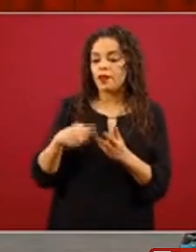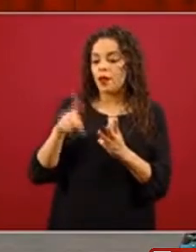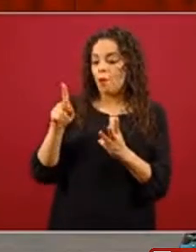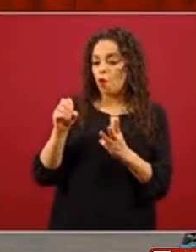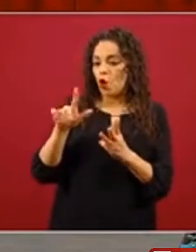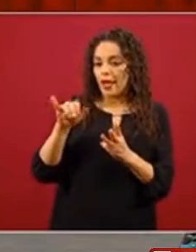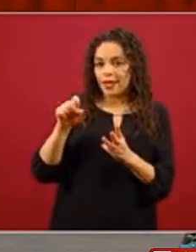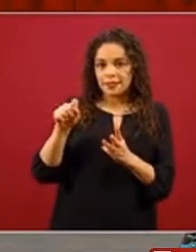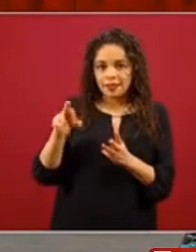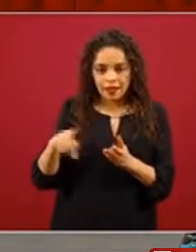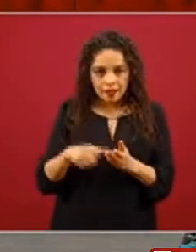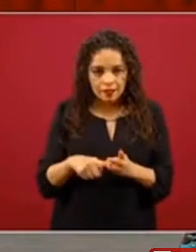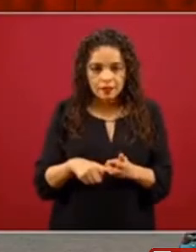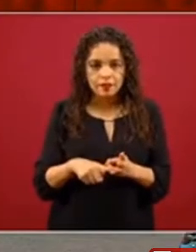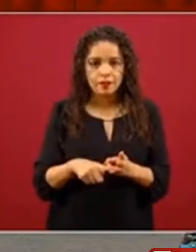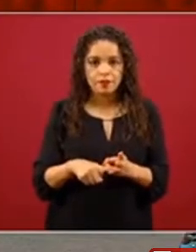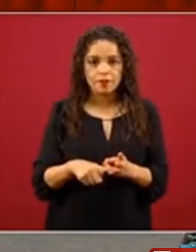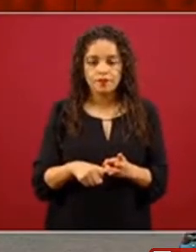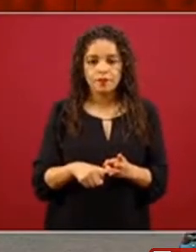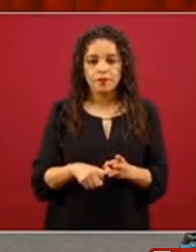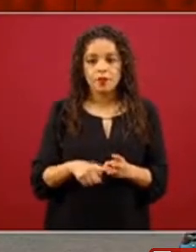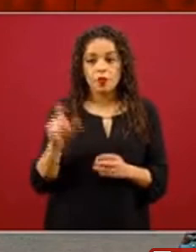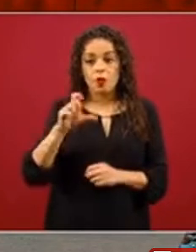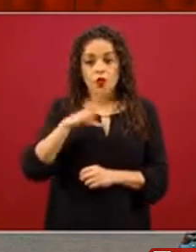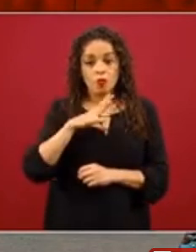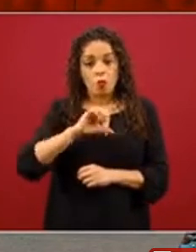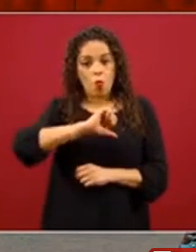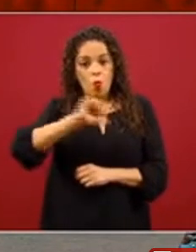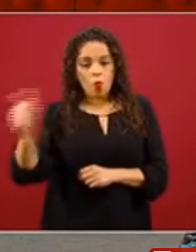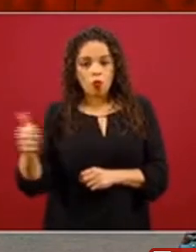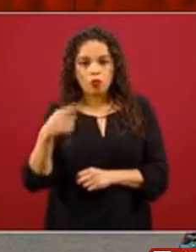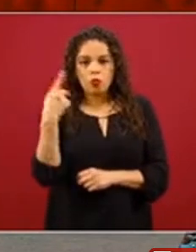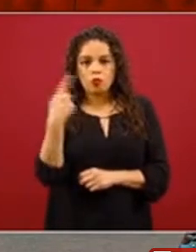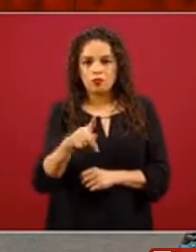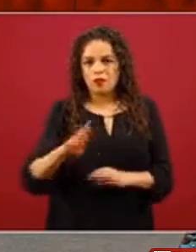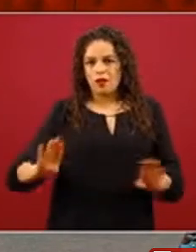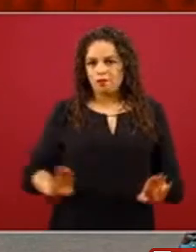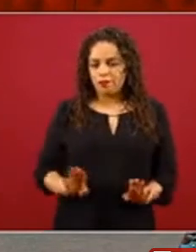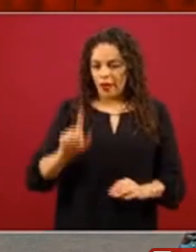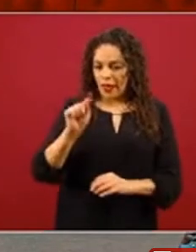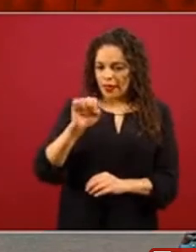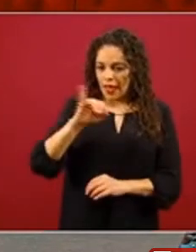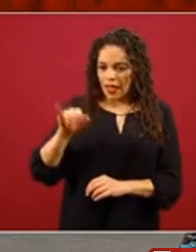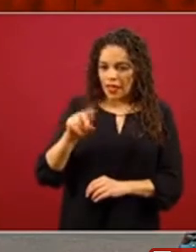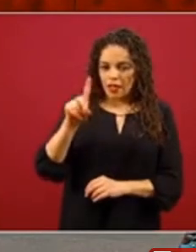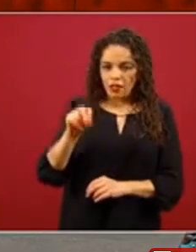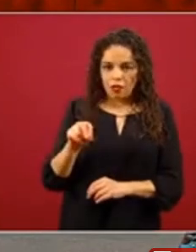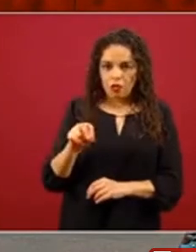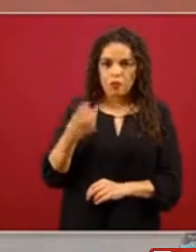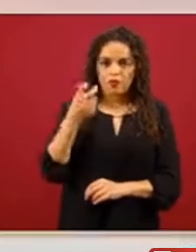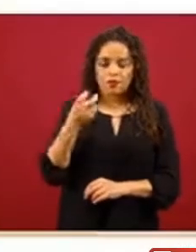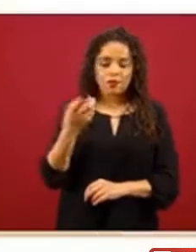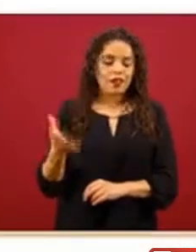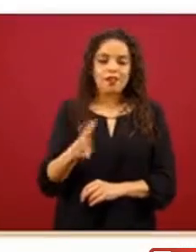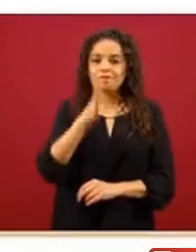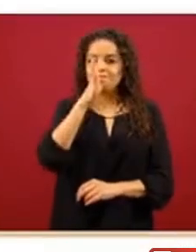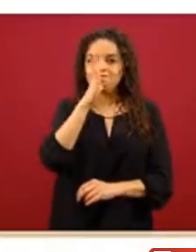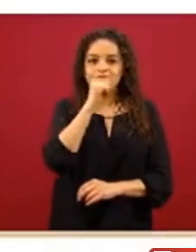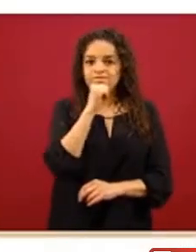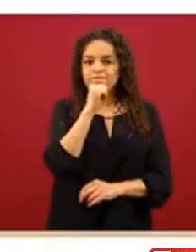de ciertos tipos y tejidos ya no tiene la capacidad de generar un